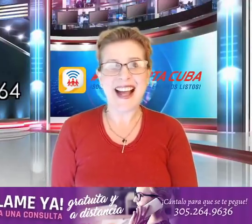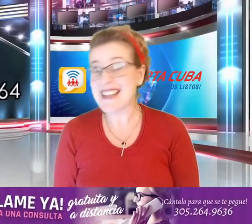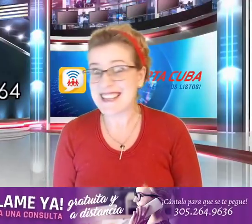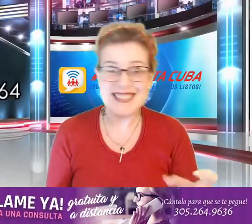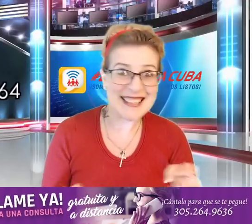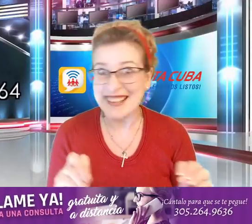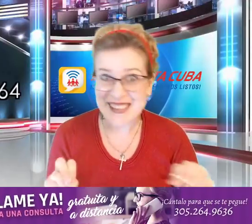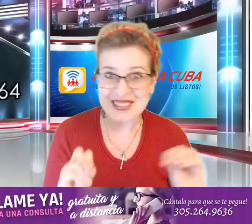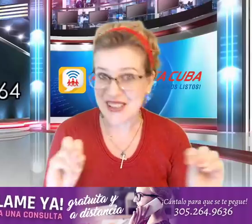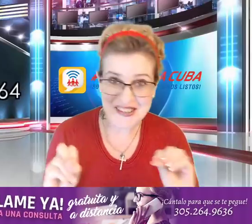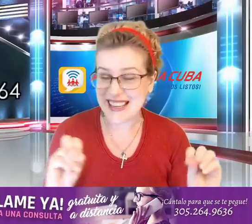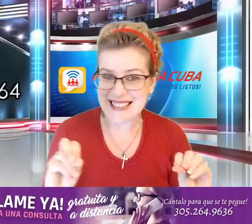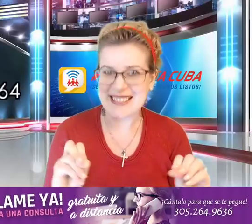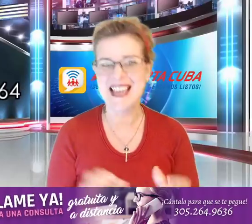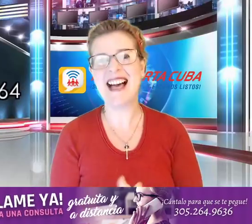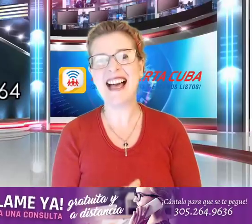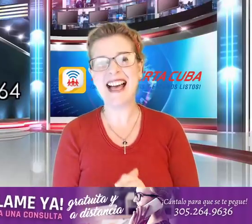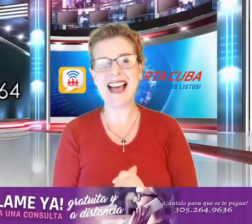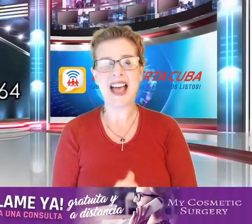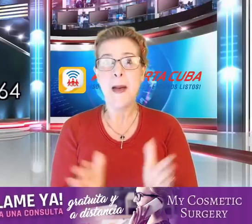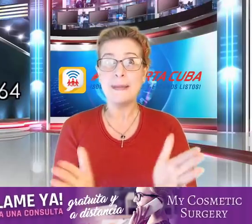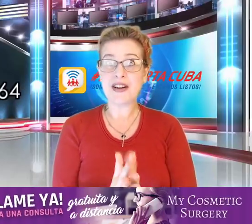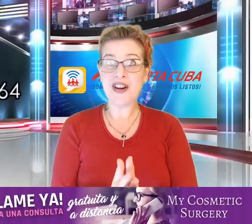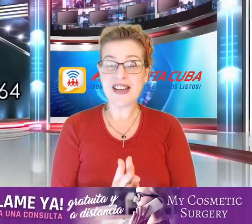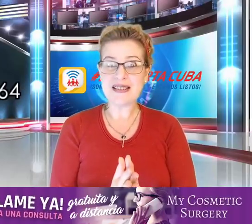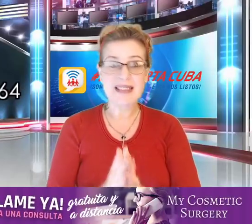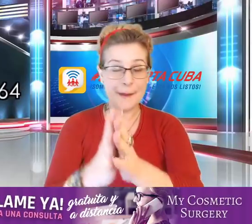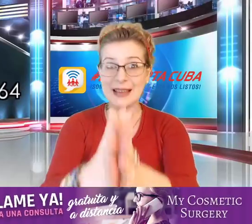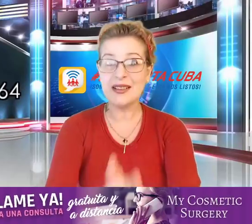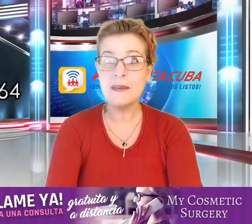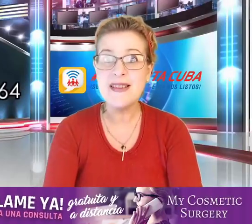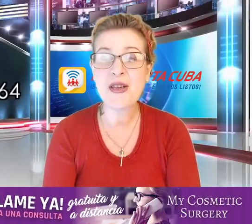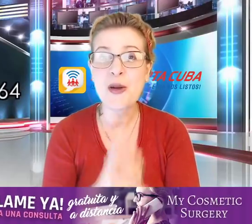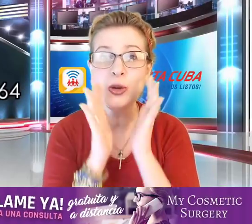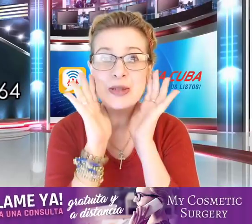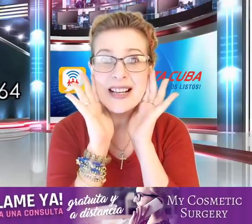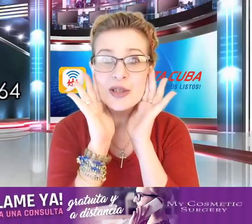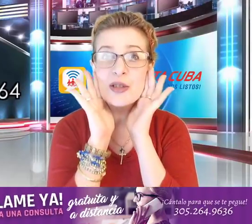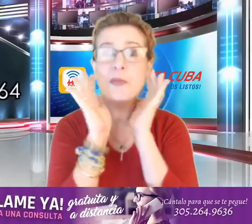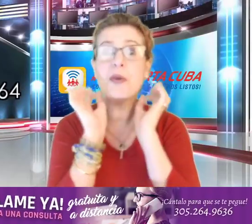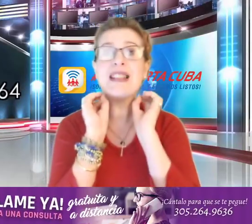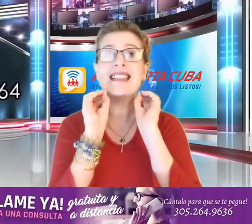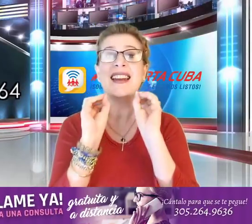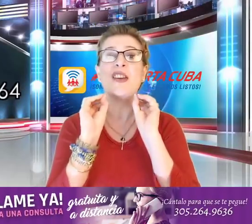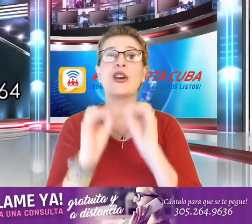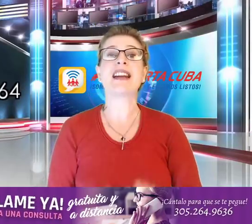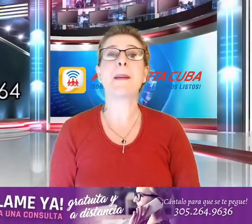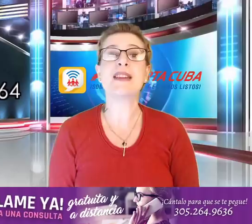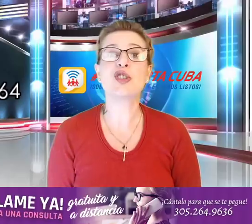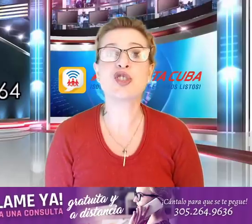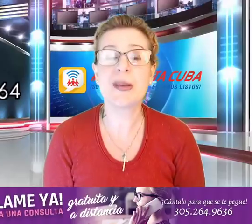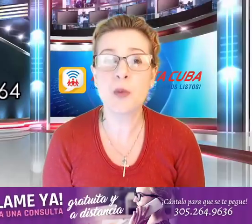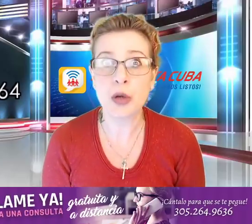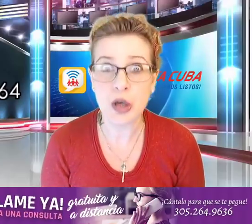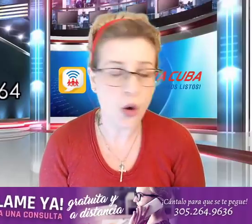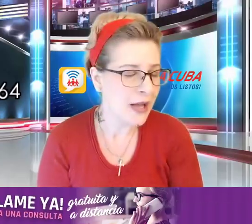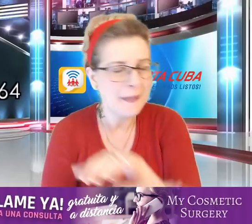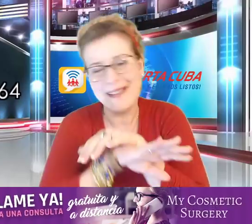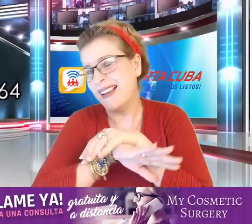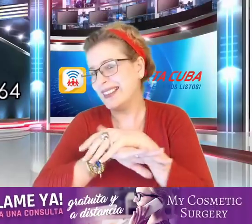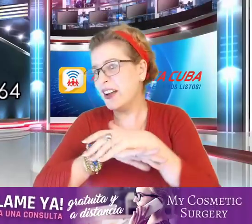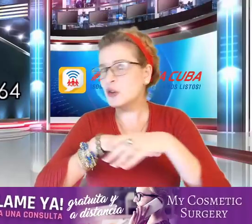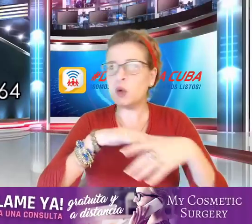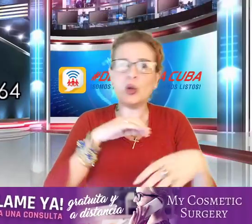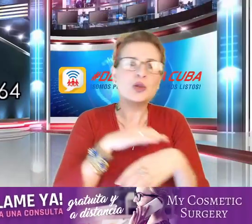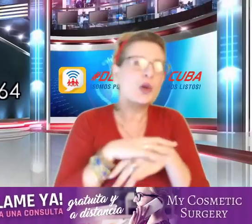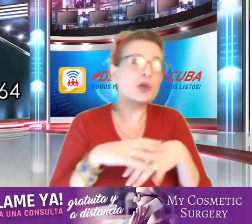de casas y direcciones. Pero hoy también tengo un video de Ultrac donde un policía le dijo que Ramiro se murió. Vaya,